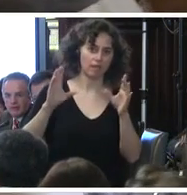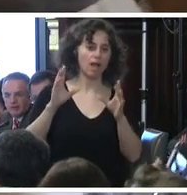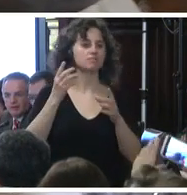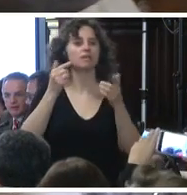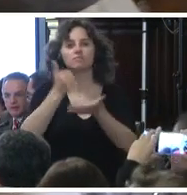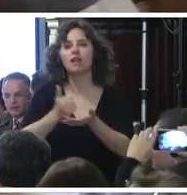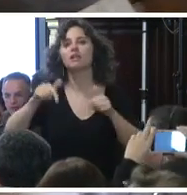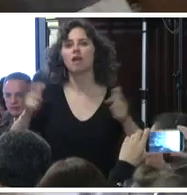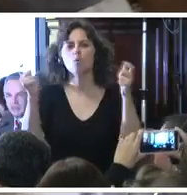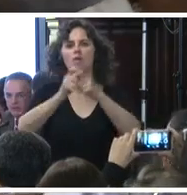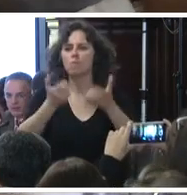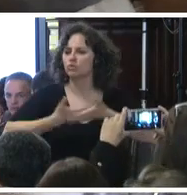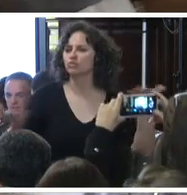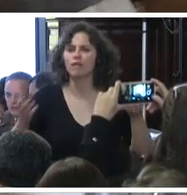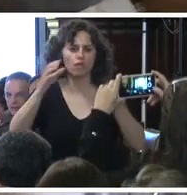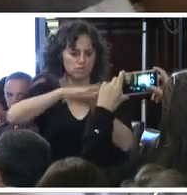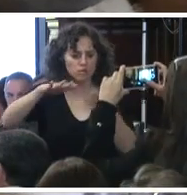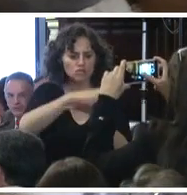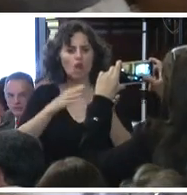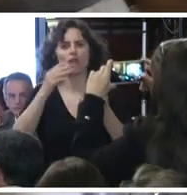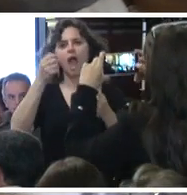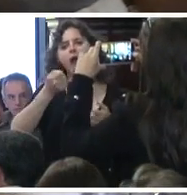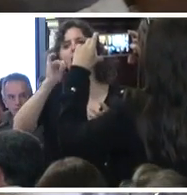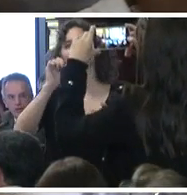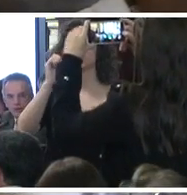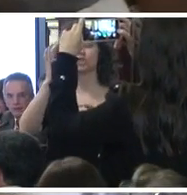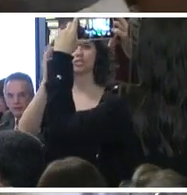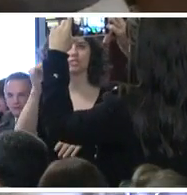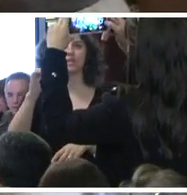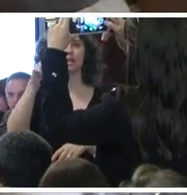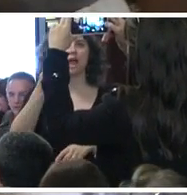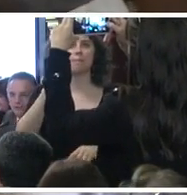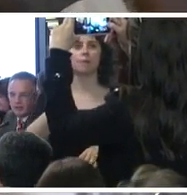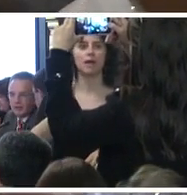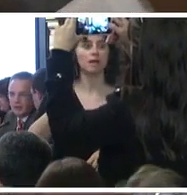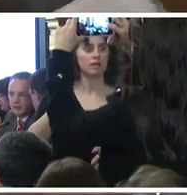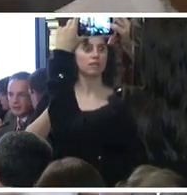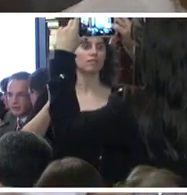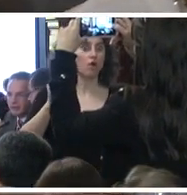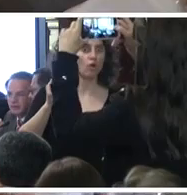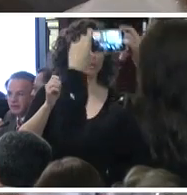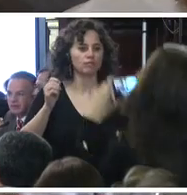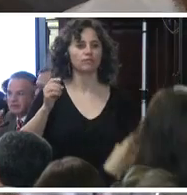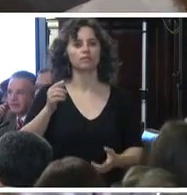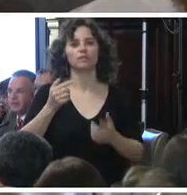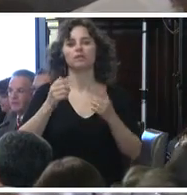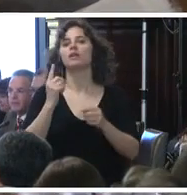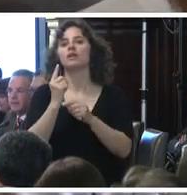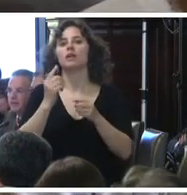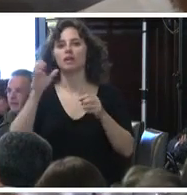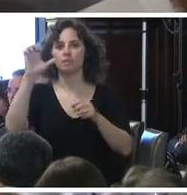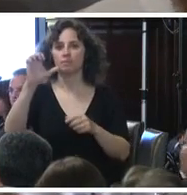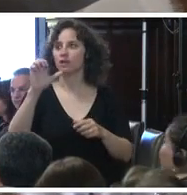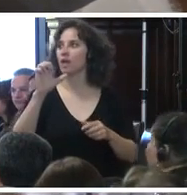mostrando que el caso de china para sigue siendo monitoreado internacionalmente integramos esta representación del señor emiliano navarrete